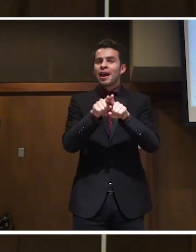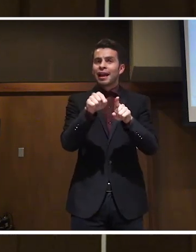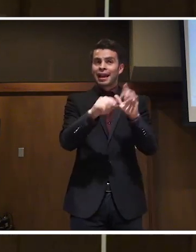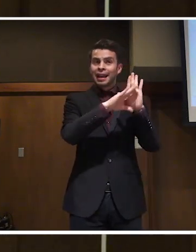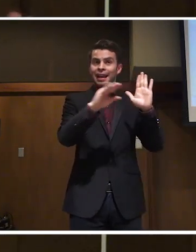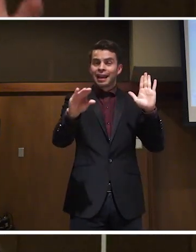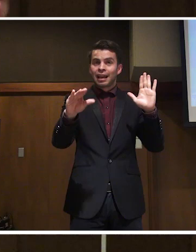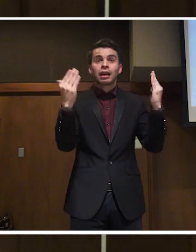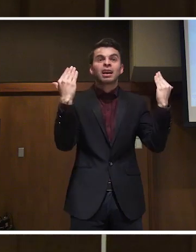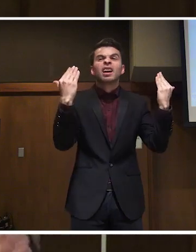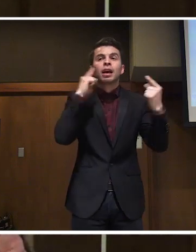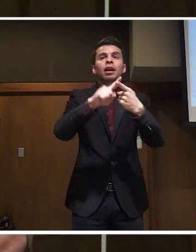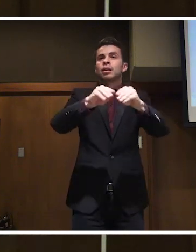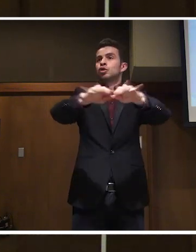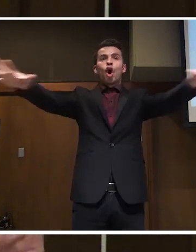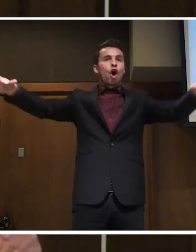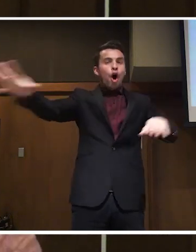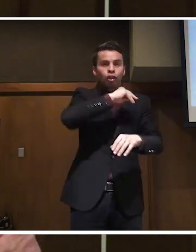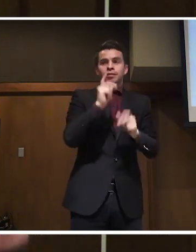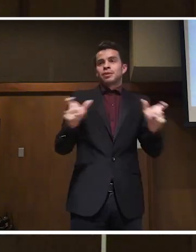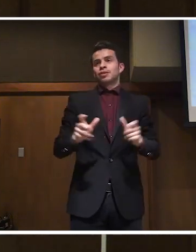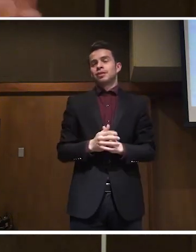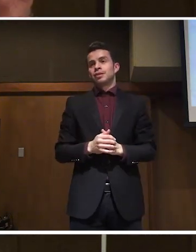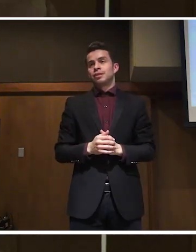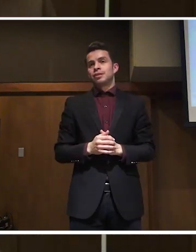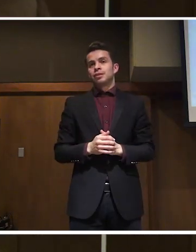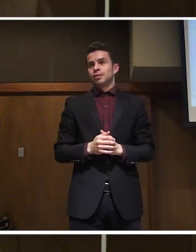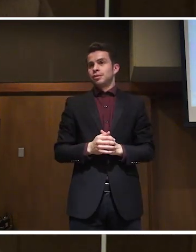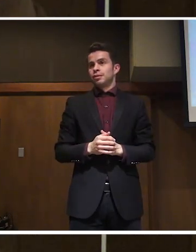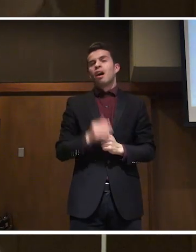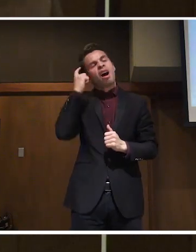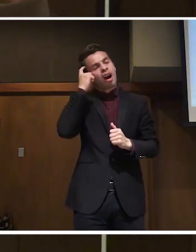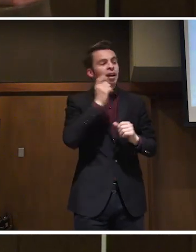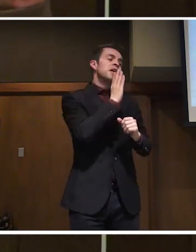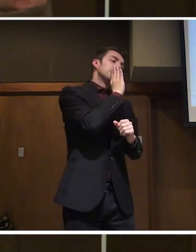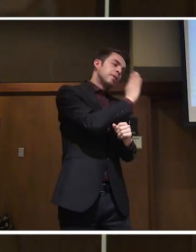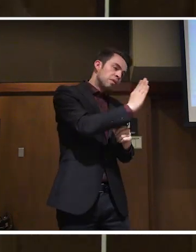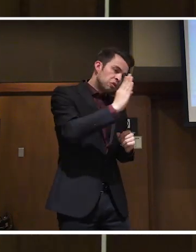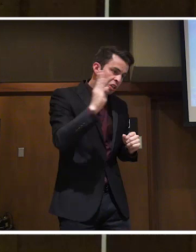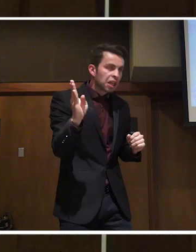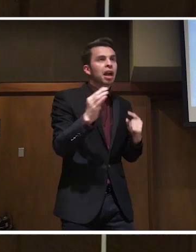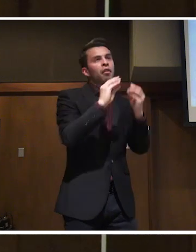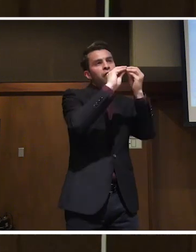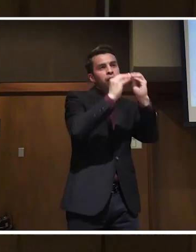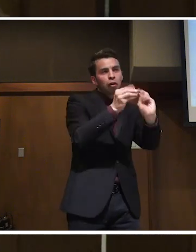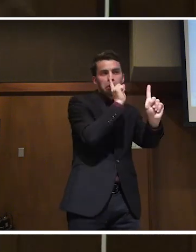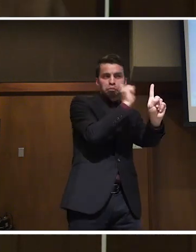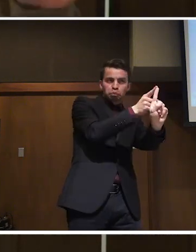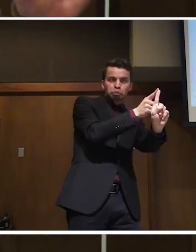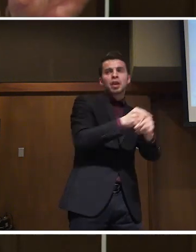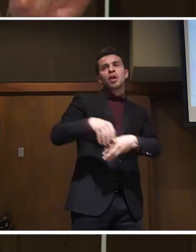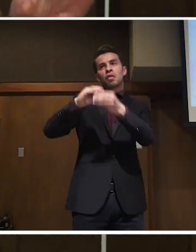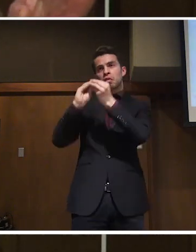esta biblioteca tiene que servirle a la gente, más que la idea de que debe ser una biblioteca de este estilo o de este estilo. Si uno